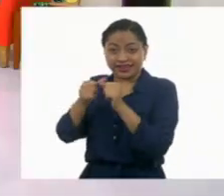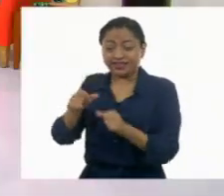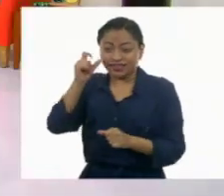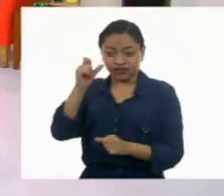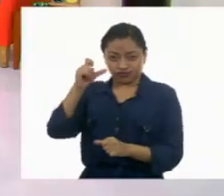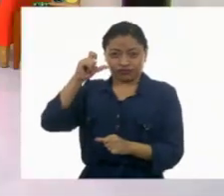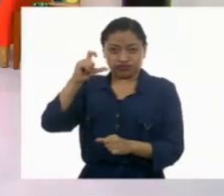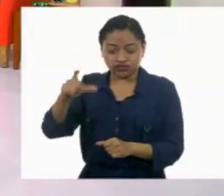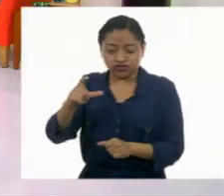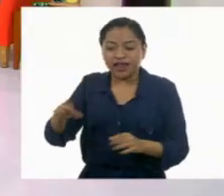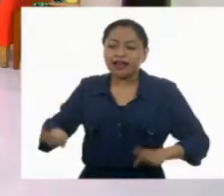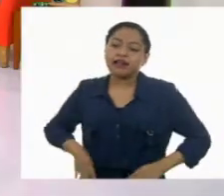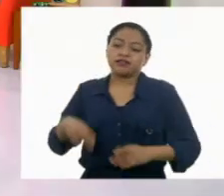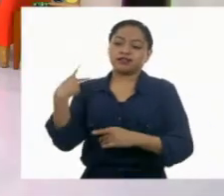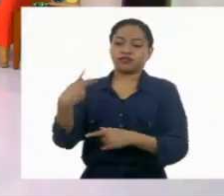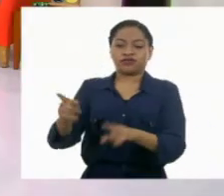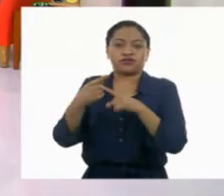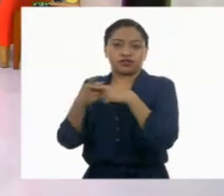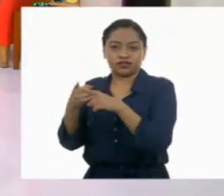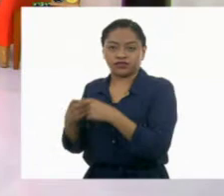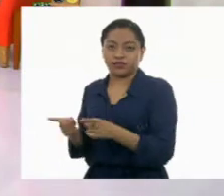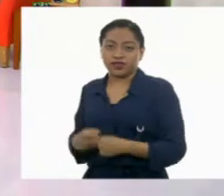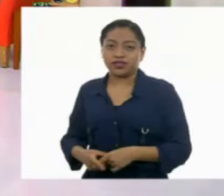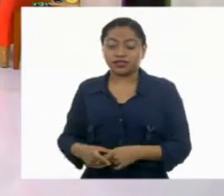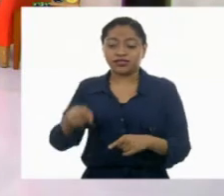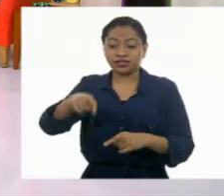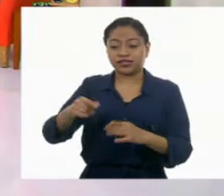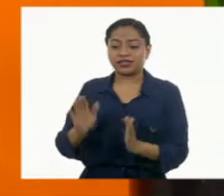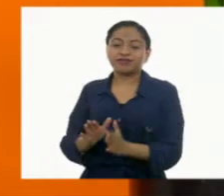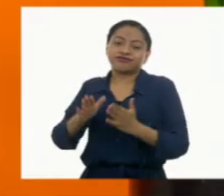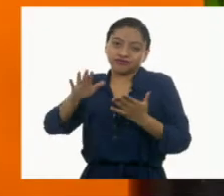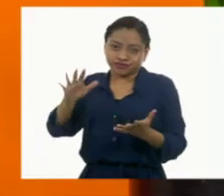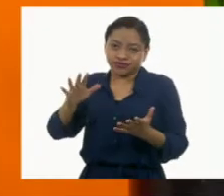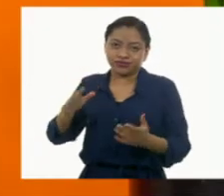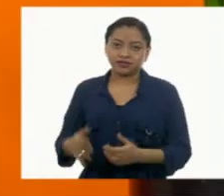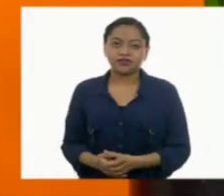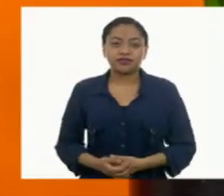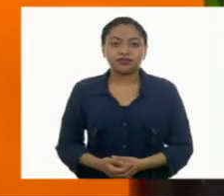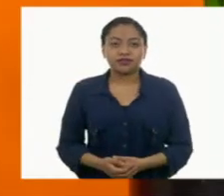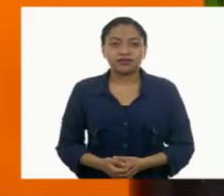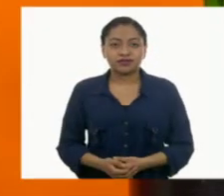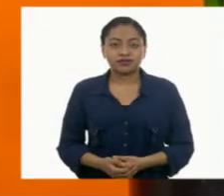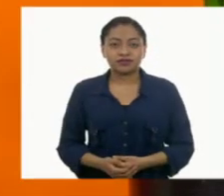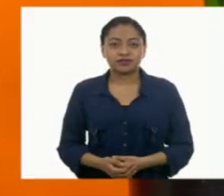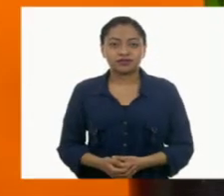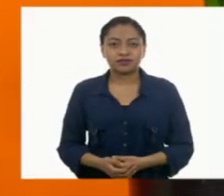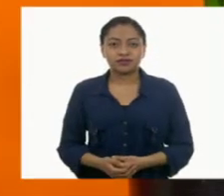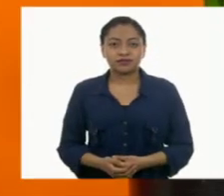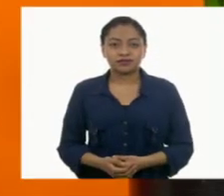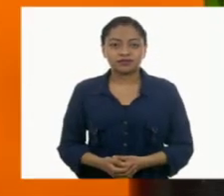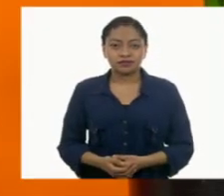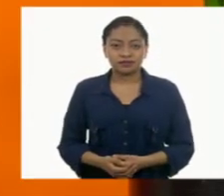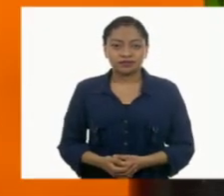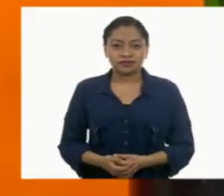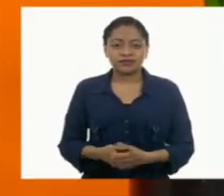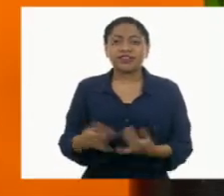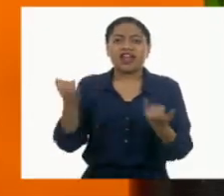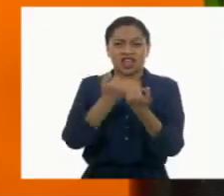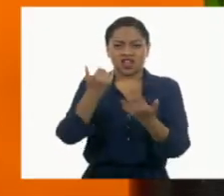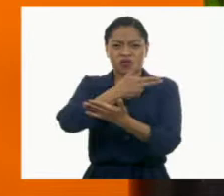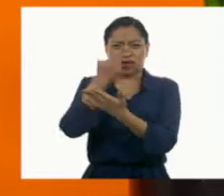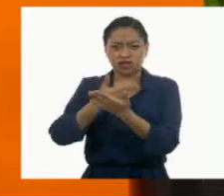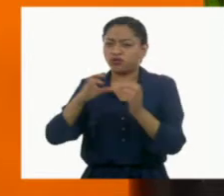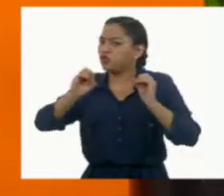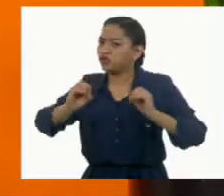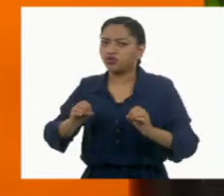tiene unas ciertas características, pero sí es un formato muy, muy grande. Wow. Sí. ¿Y es, digamos, también con las ilustraciones